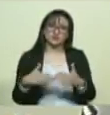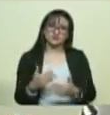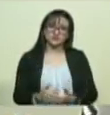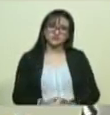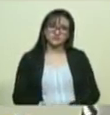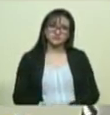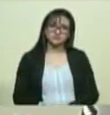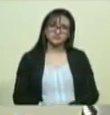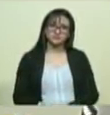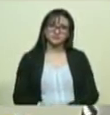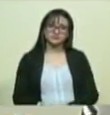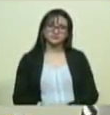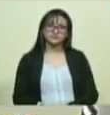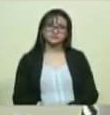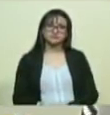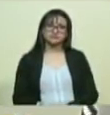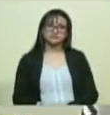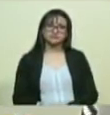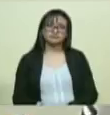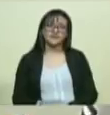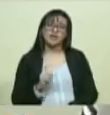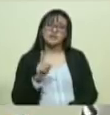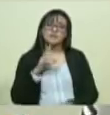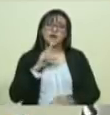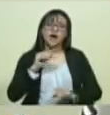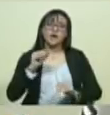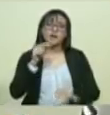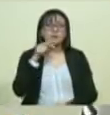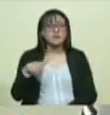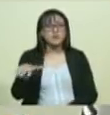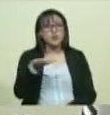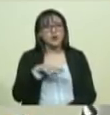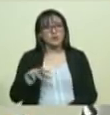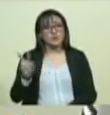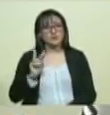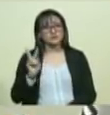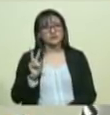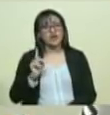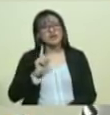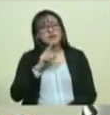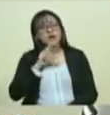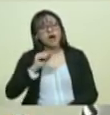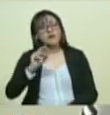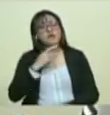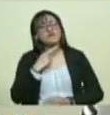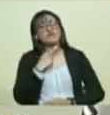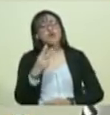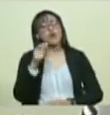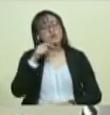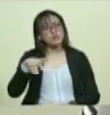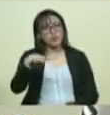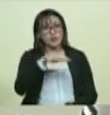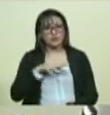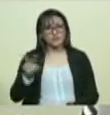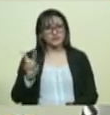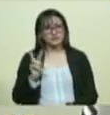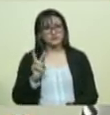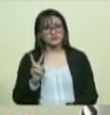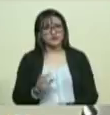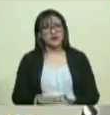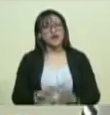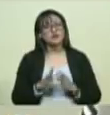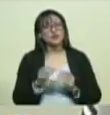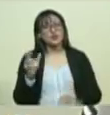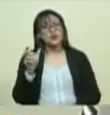Pero ahora tiene que hablar el pueblo de Venezuela. Es bueno que hable el pueblo de Venezuela. Es bueno que los ciudadanos